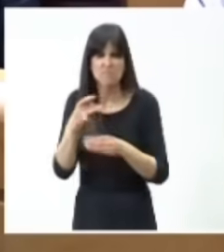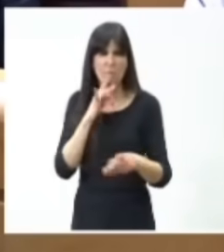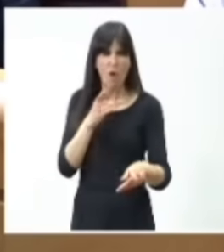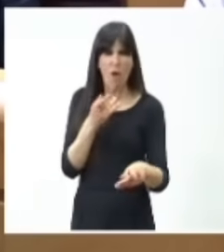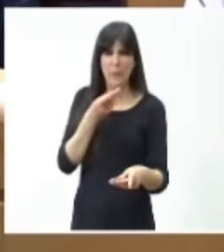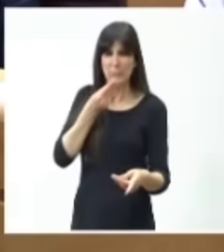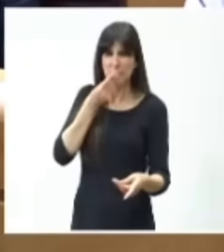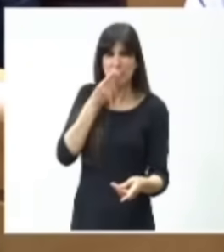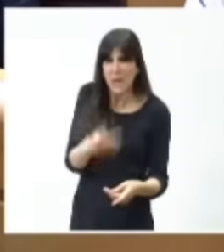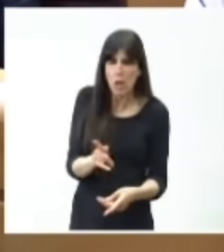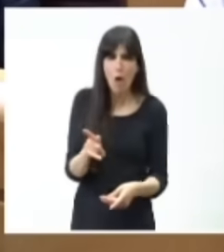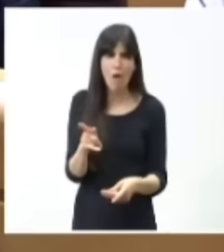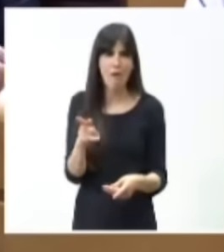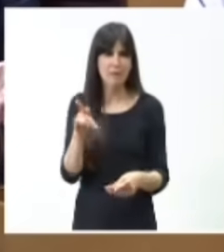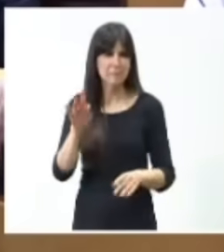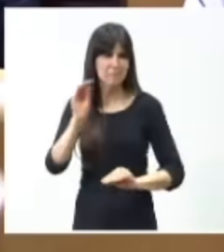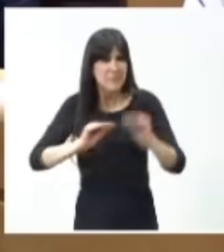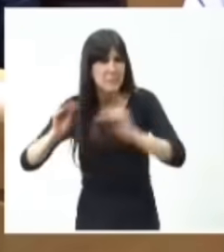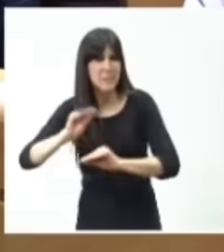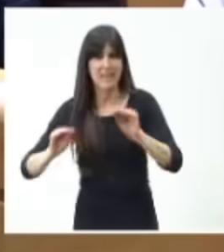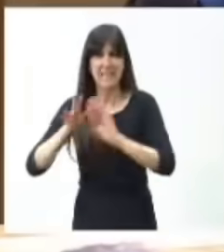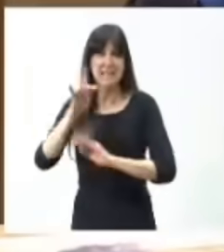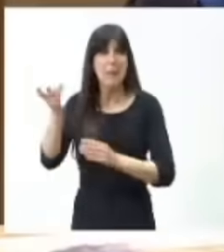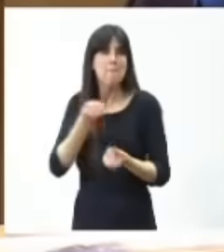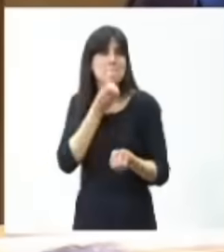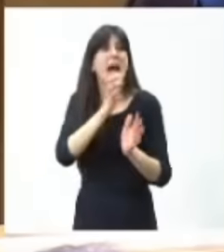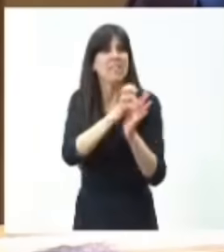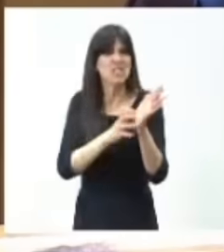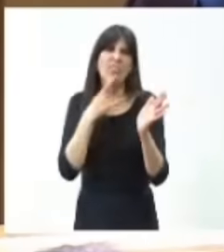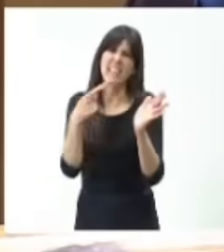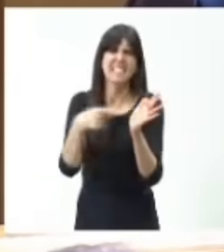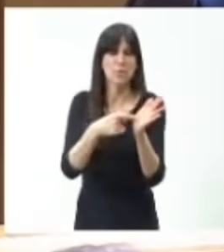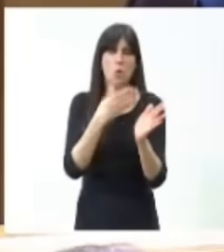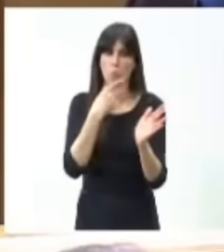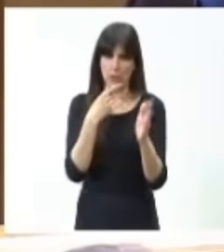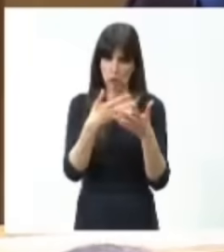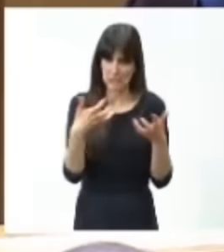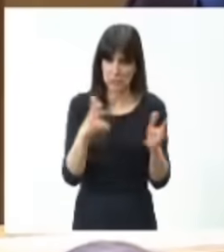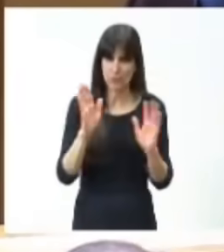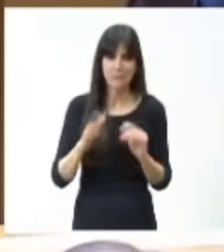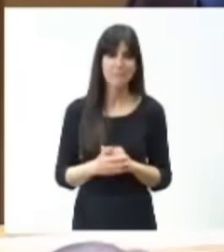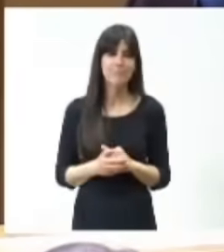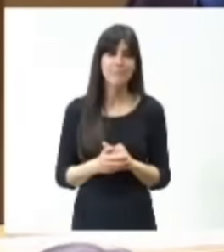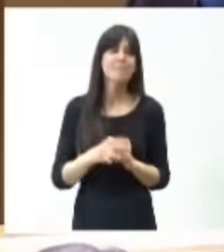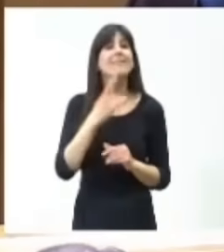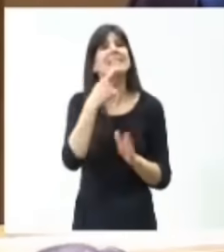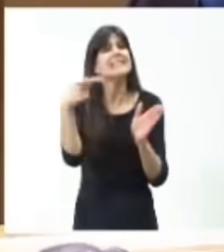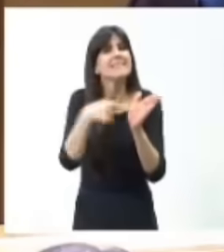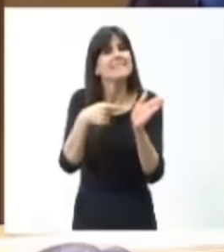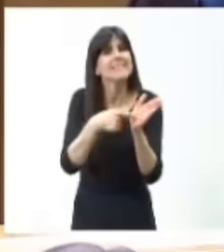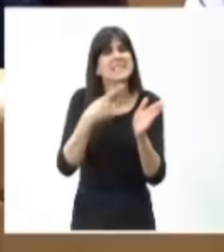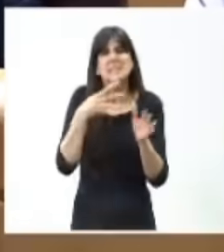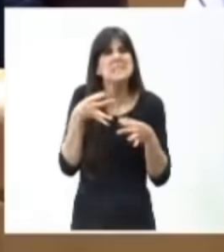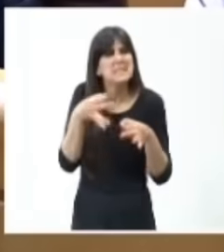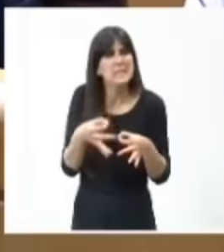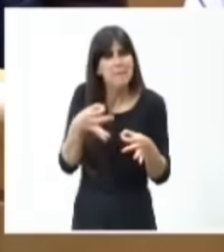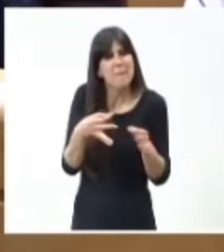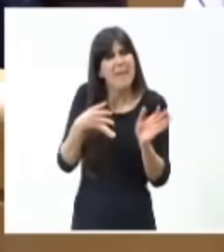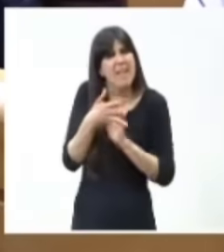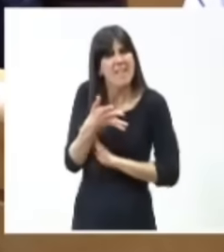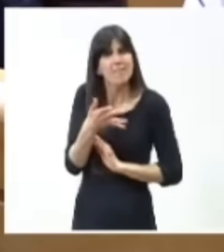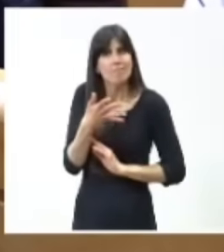o inexactas. Y exigían en ese manifiesto, fíjese qué bonito el texto, exigían citar siempre